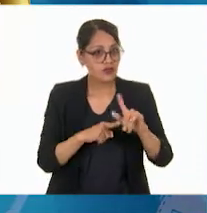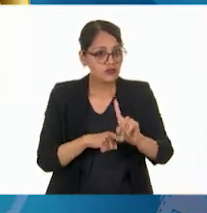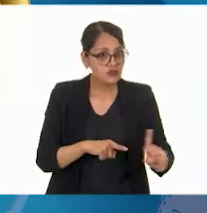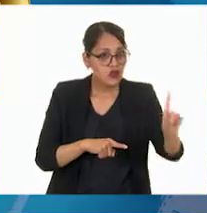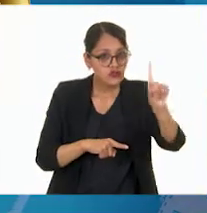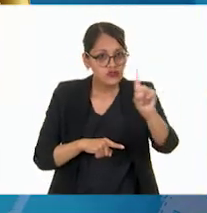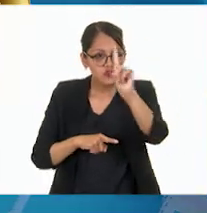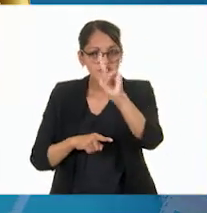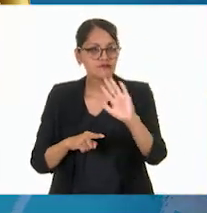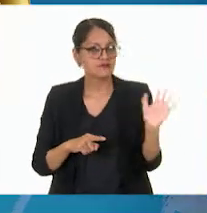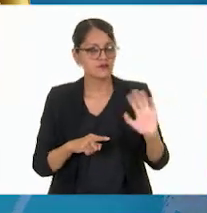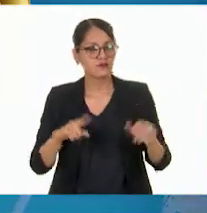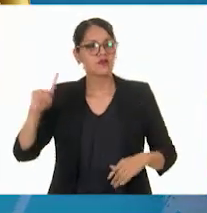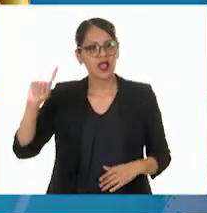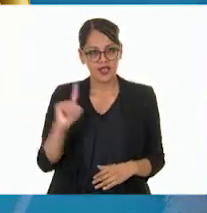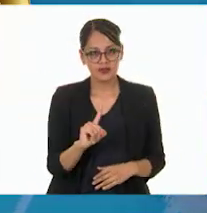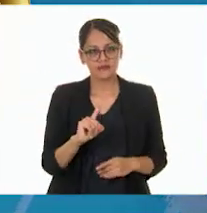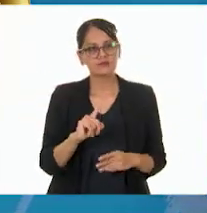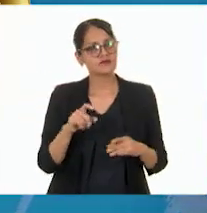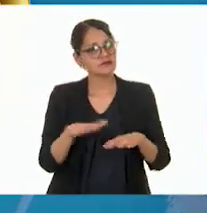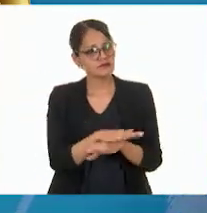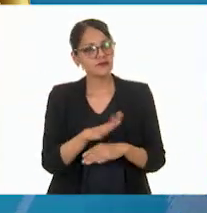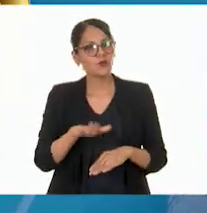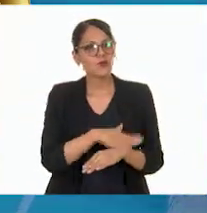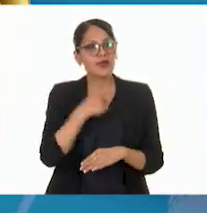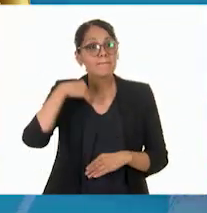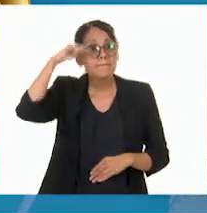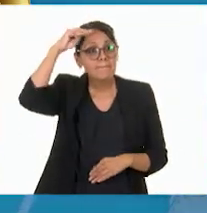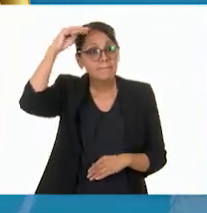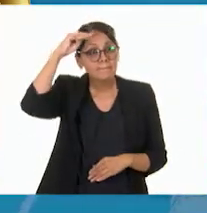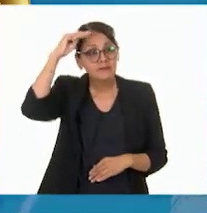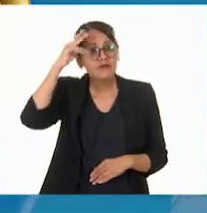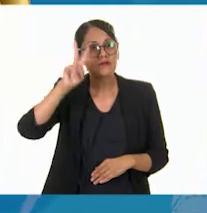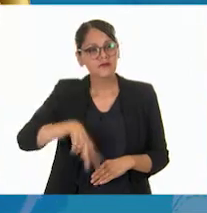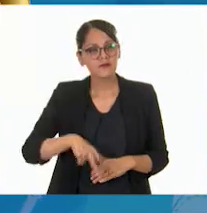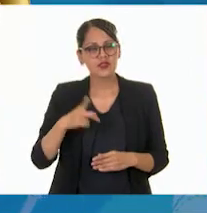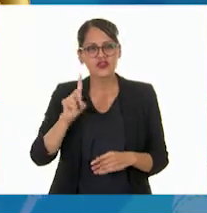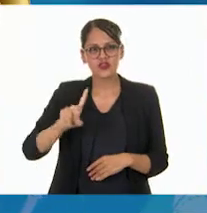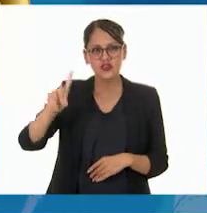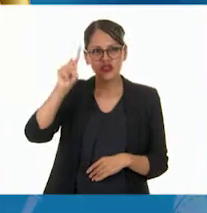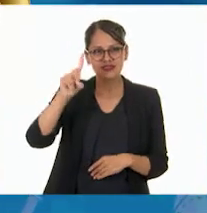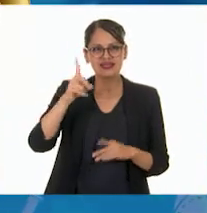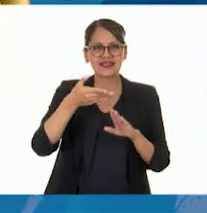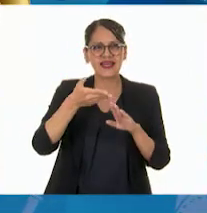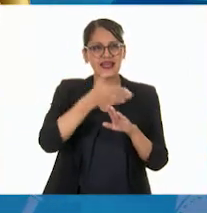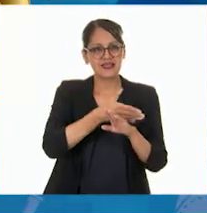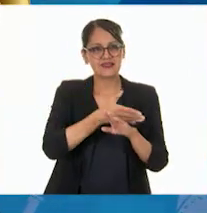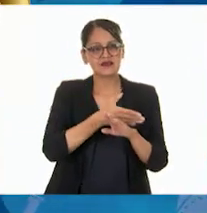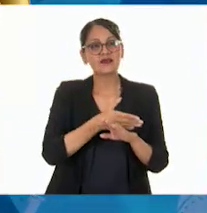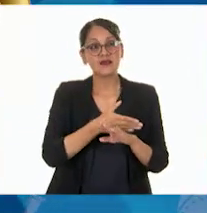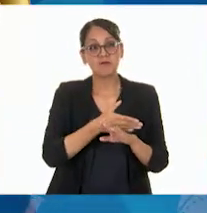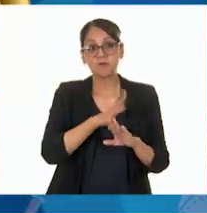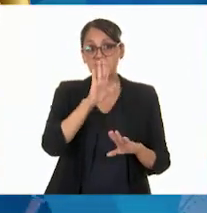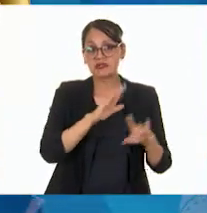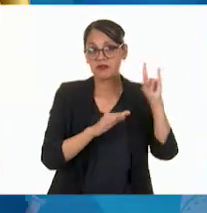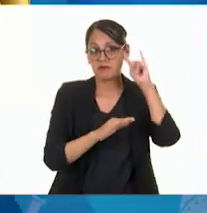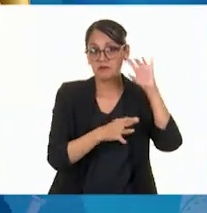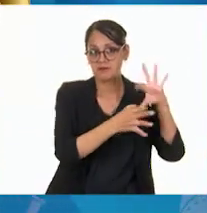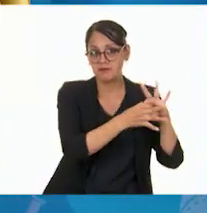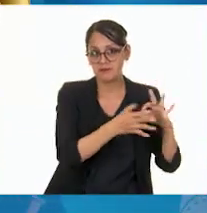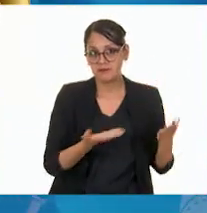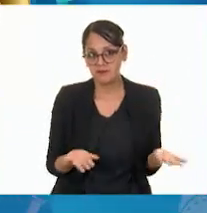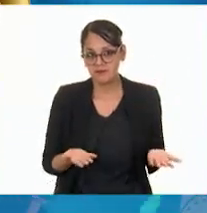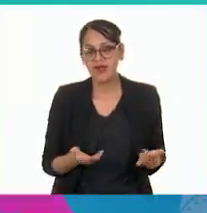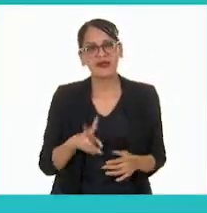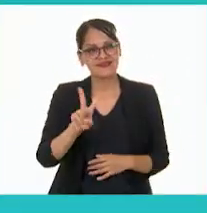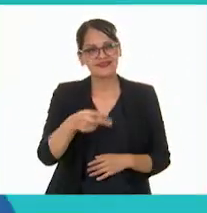dioses prehispánicos. Y eso pasó porque pensaban que en realidad los dioses prehispánicos eran engaños del diablo.